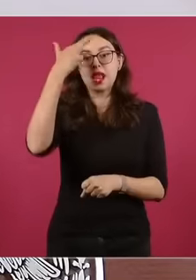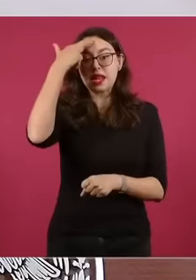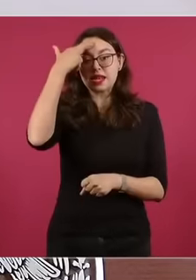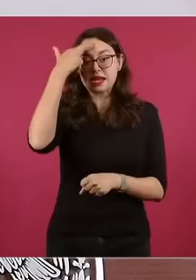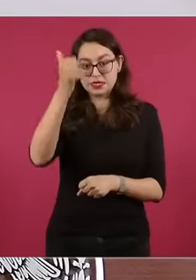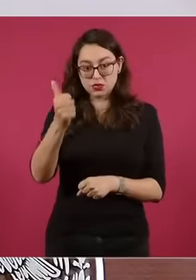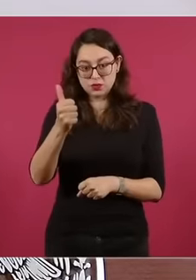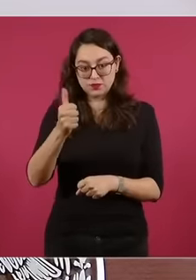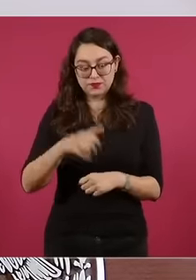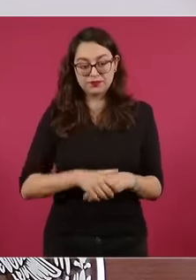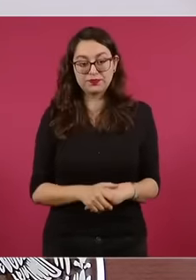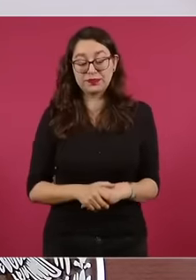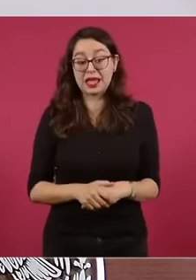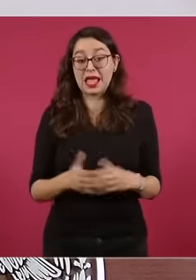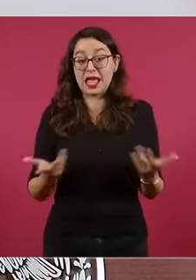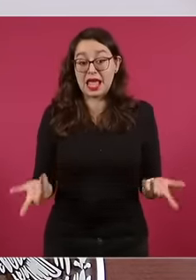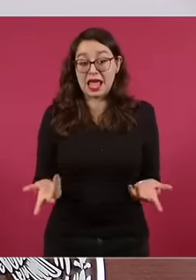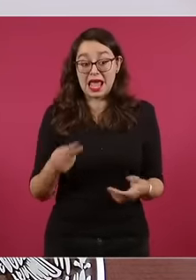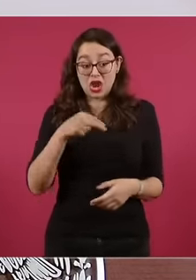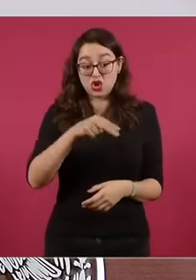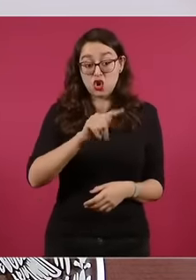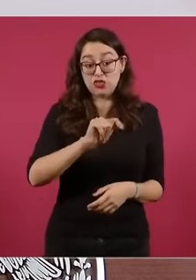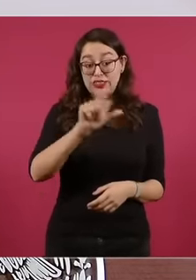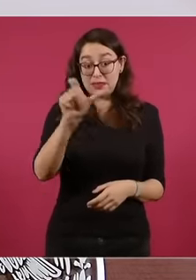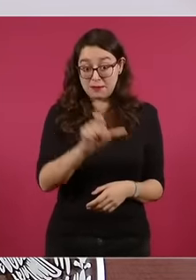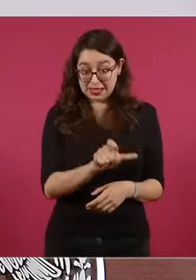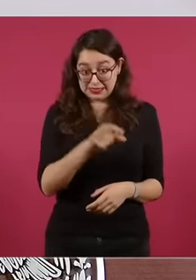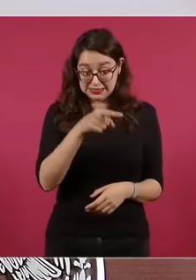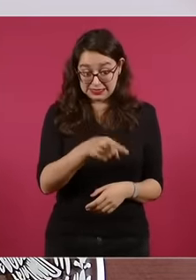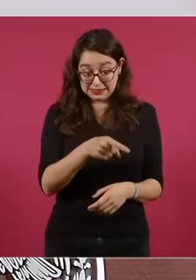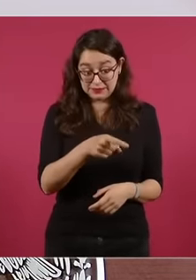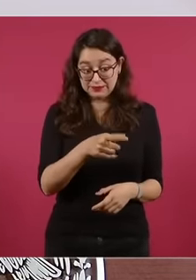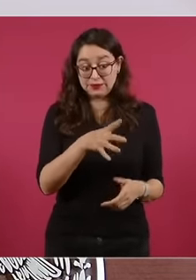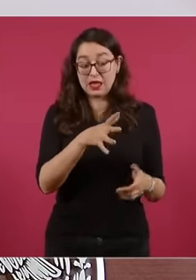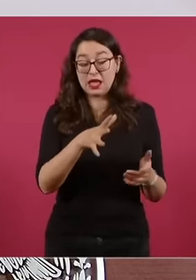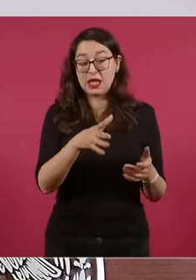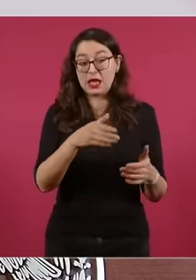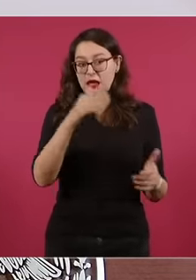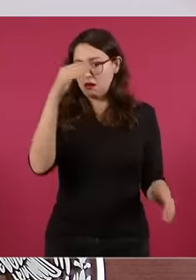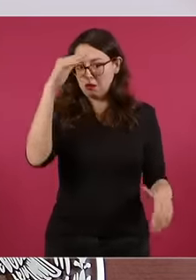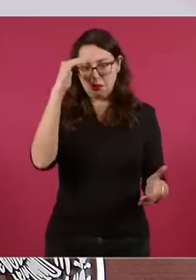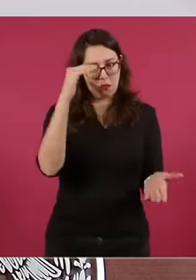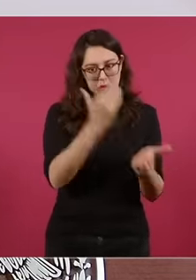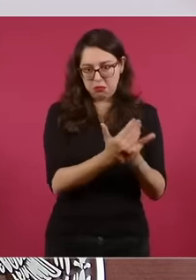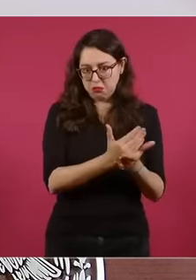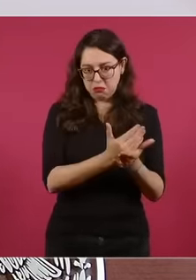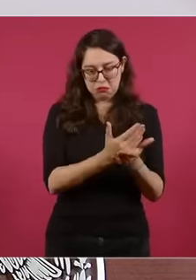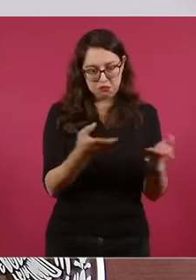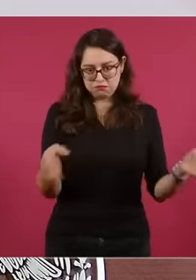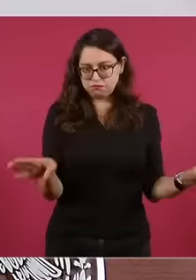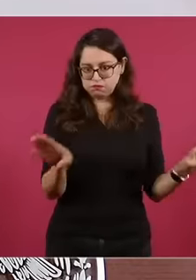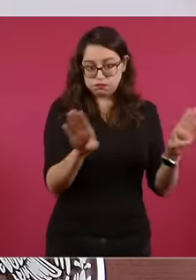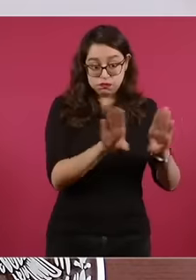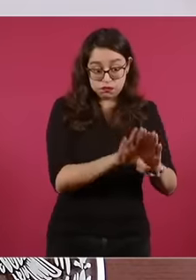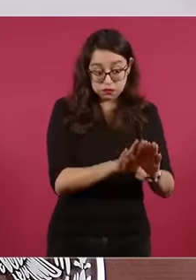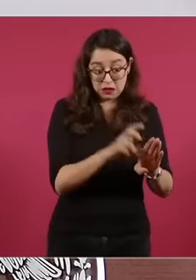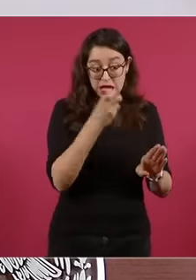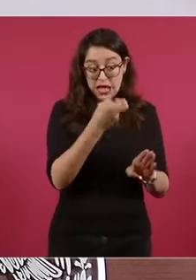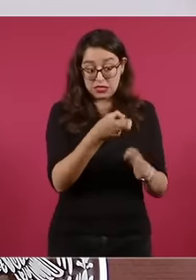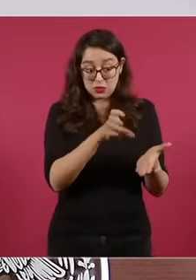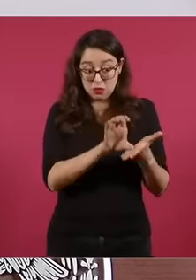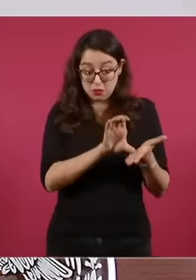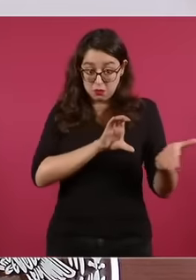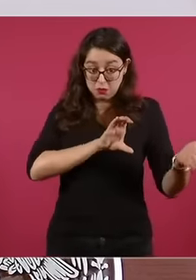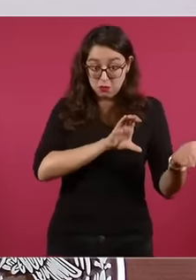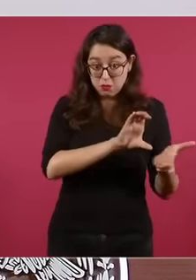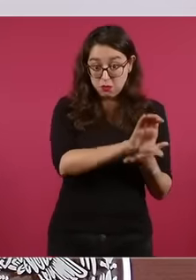son previos, no están vinculados con la extinción de Notimex. Como usted bien menciona aquí, son demandas